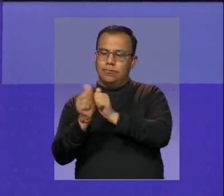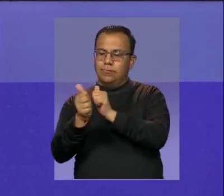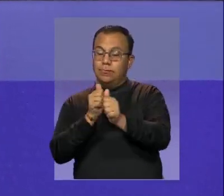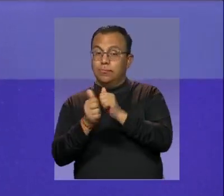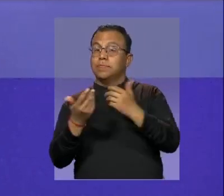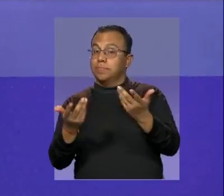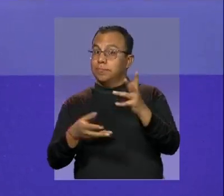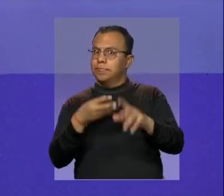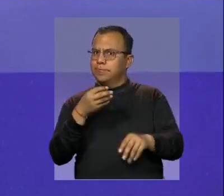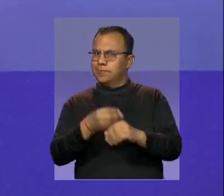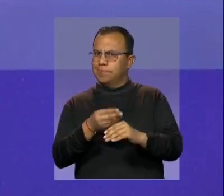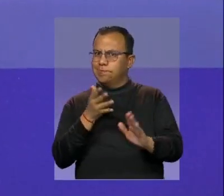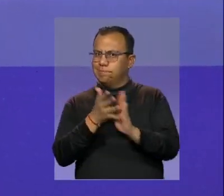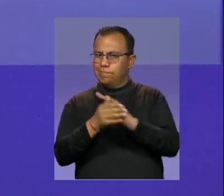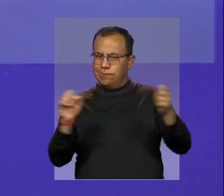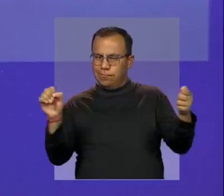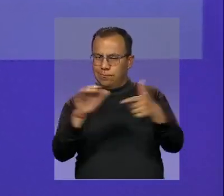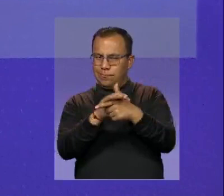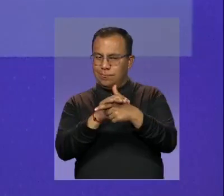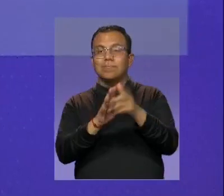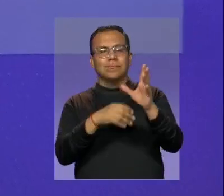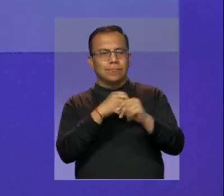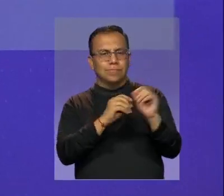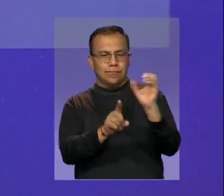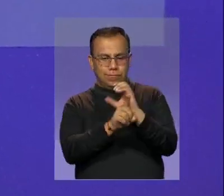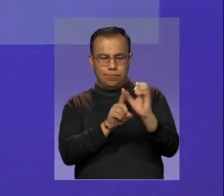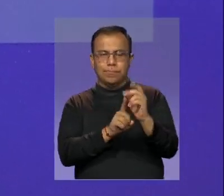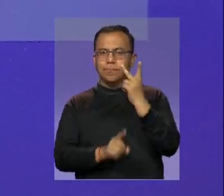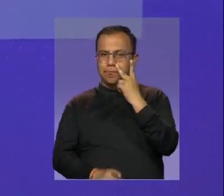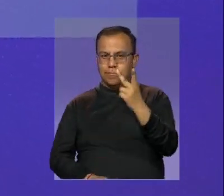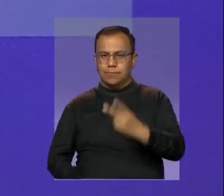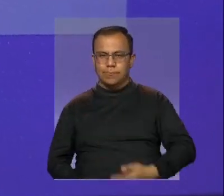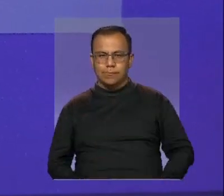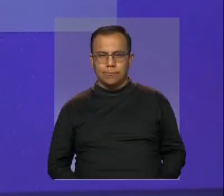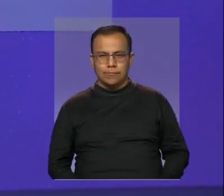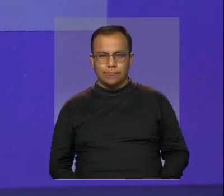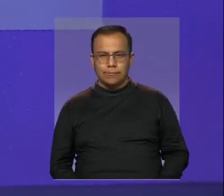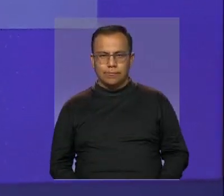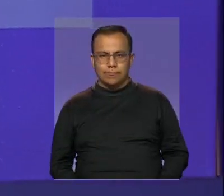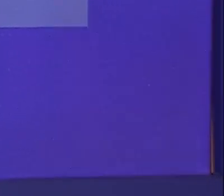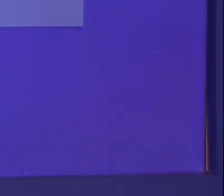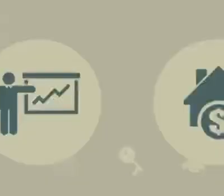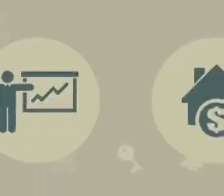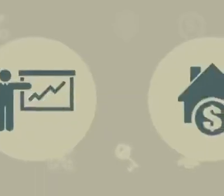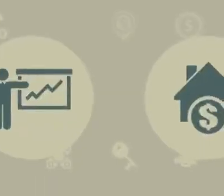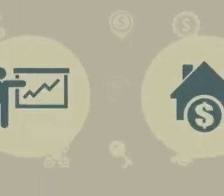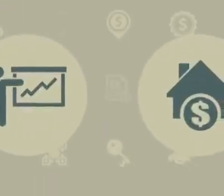les adelanto que se vienen goles y también de la cultura. Ya nos vemos.